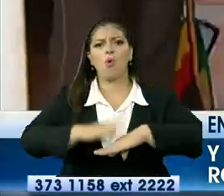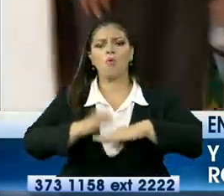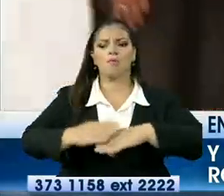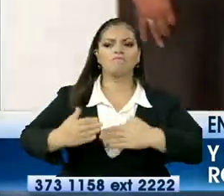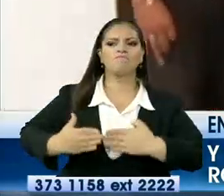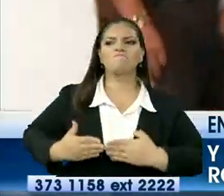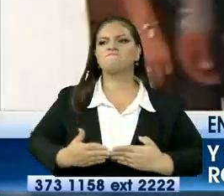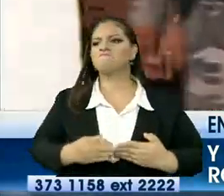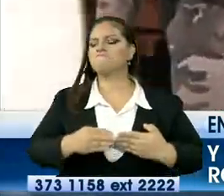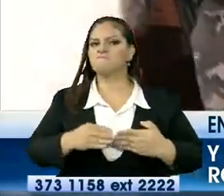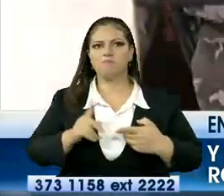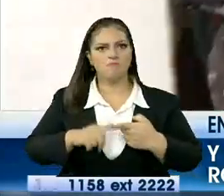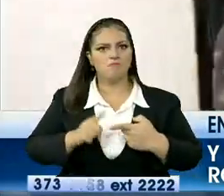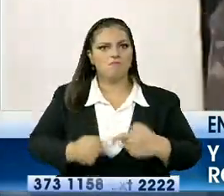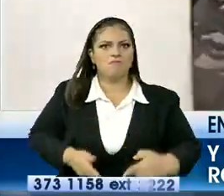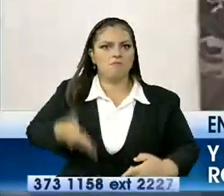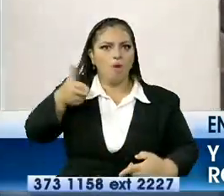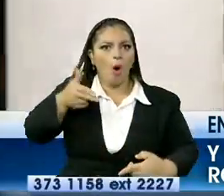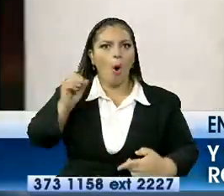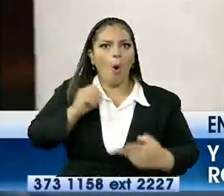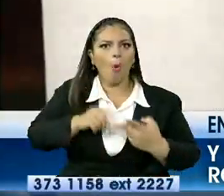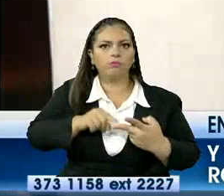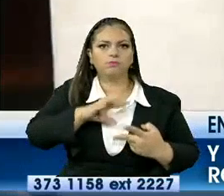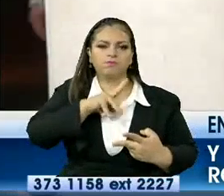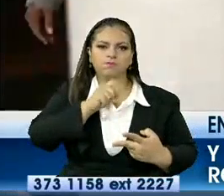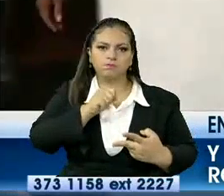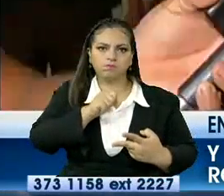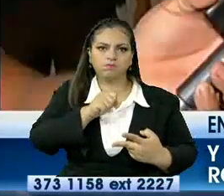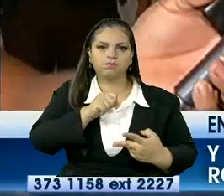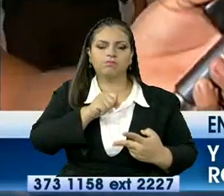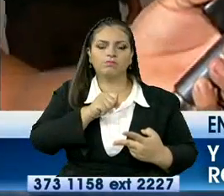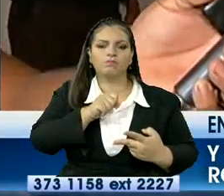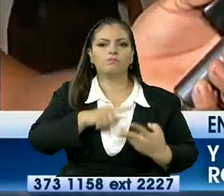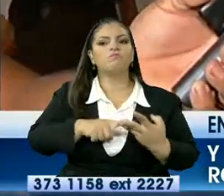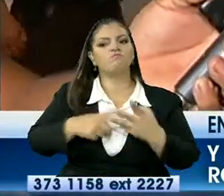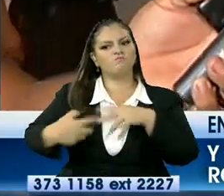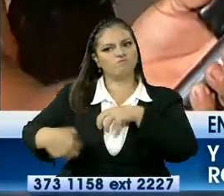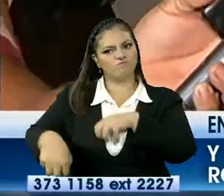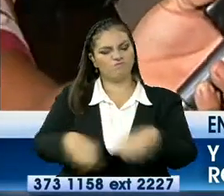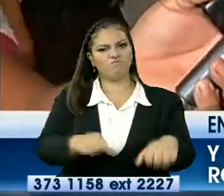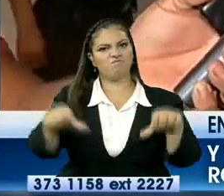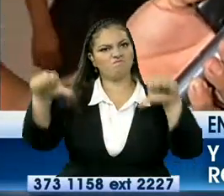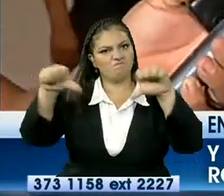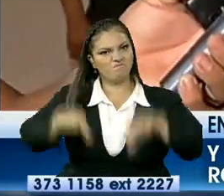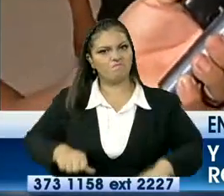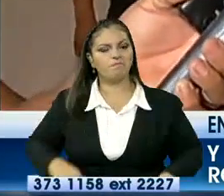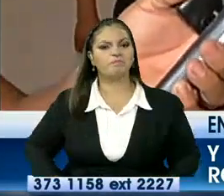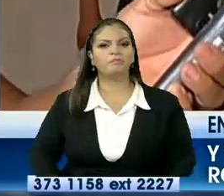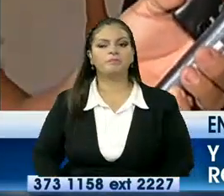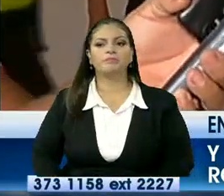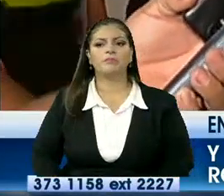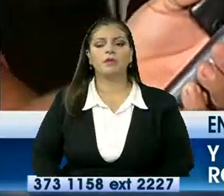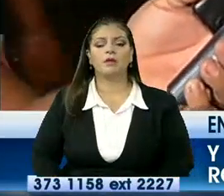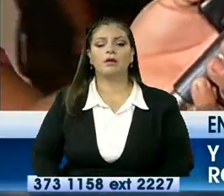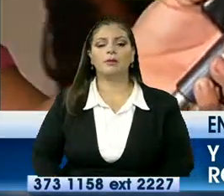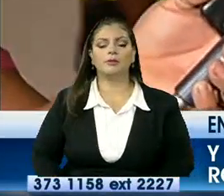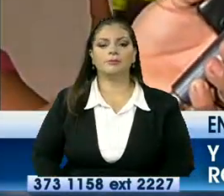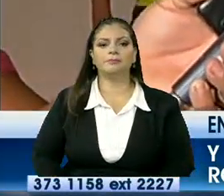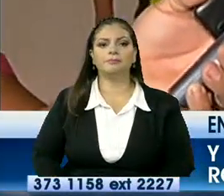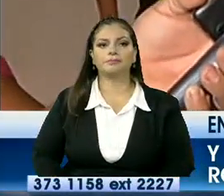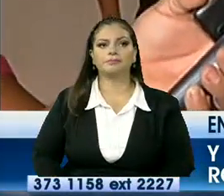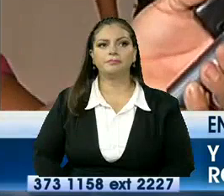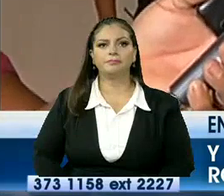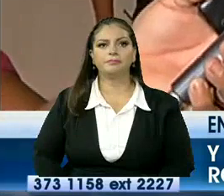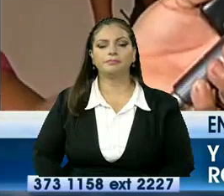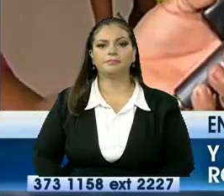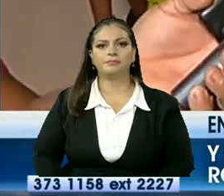por robo a personas y asociación ilícita. Sí, en realidad son motos preparadas, el cilindraje es muy